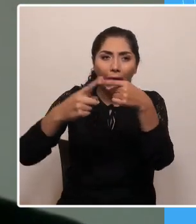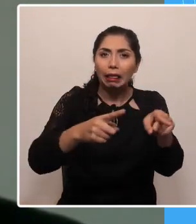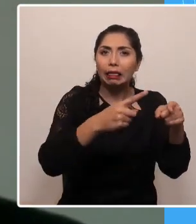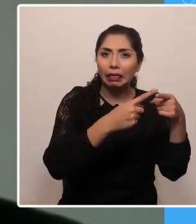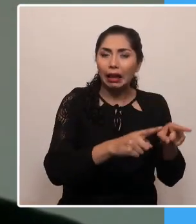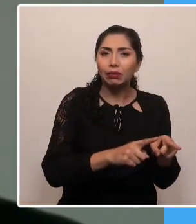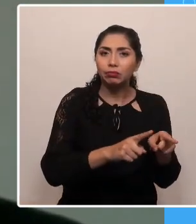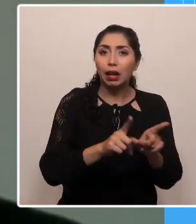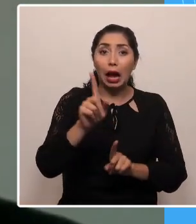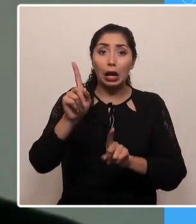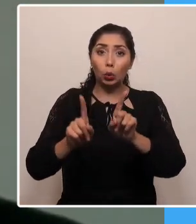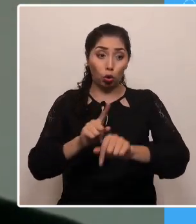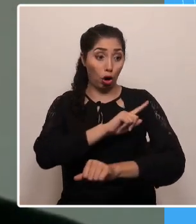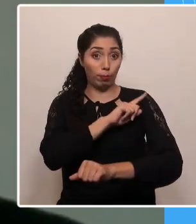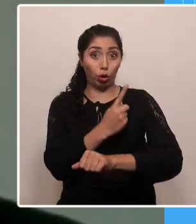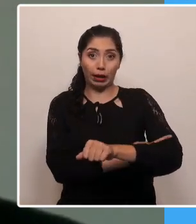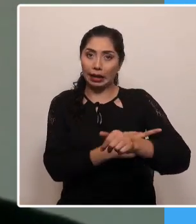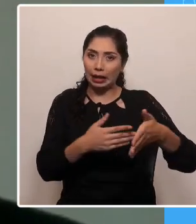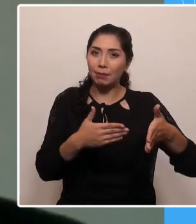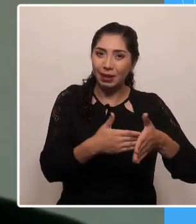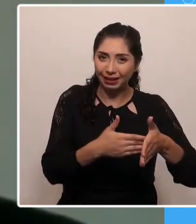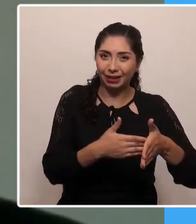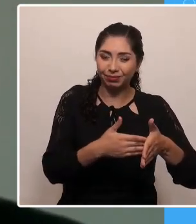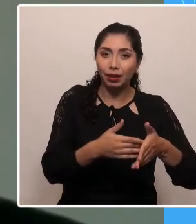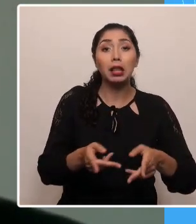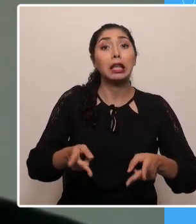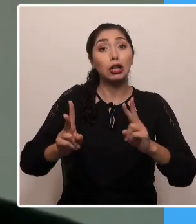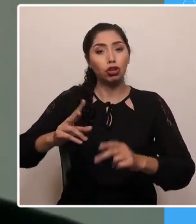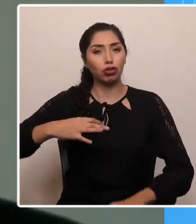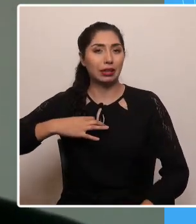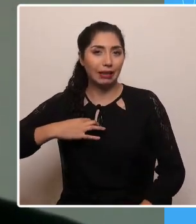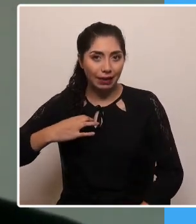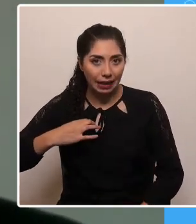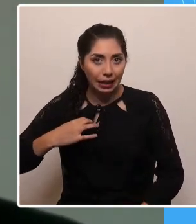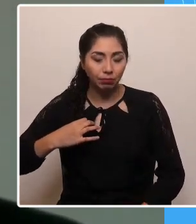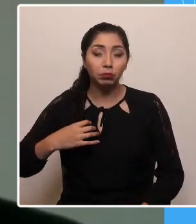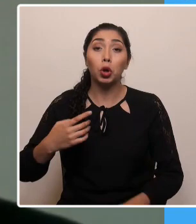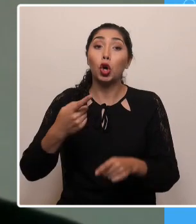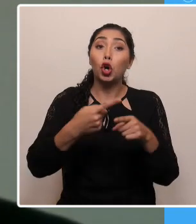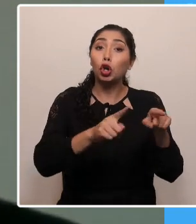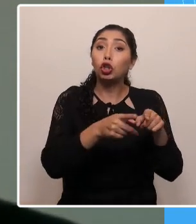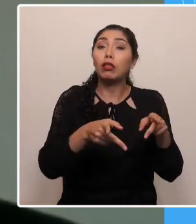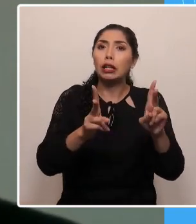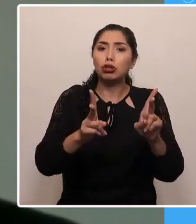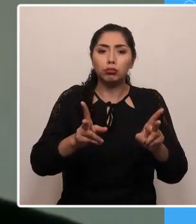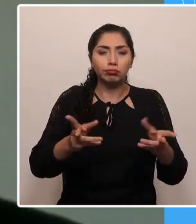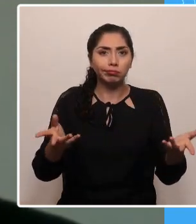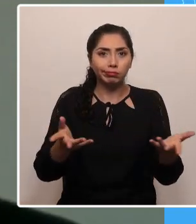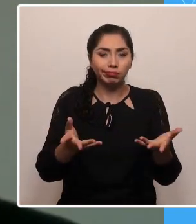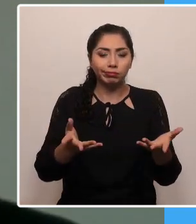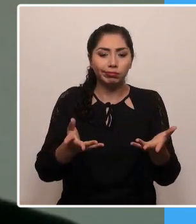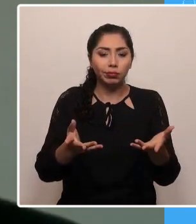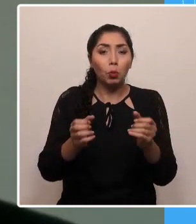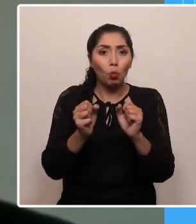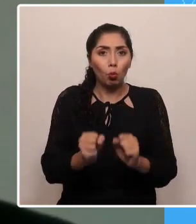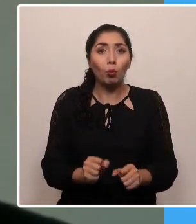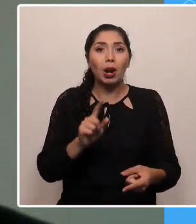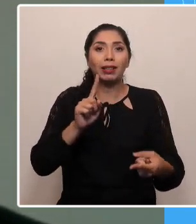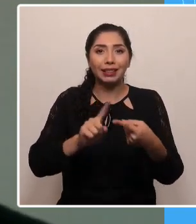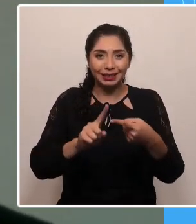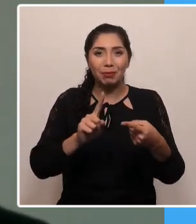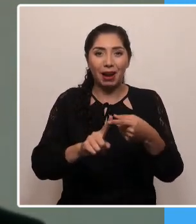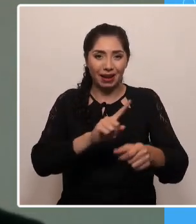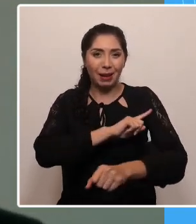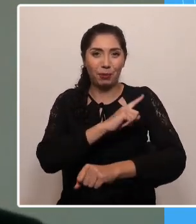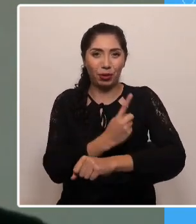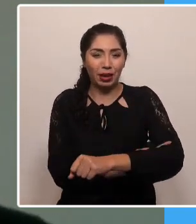meramente el poder, los derechos civiles, otros que permiten participar en el origen y en el ejercicio del poder, los